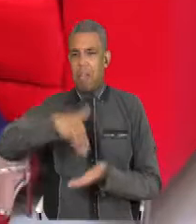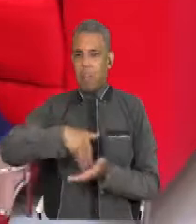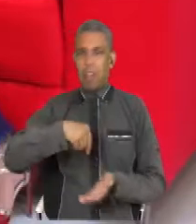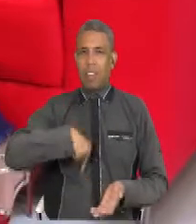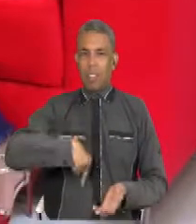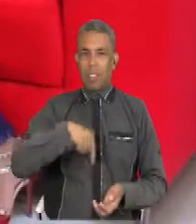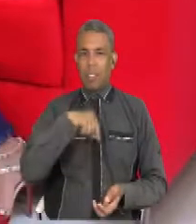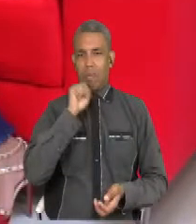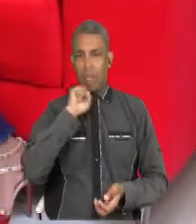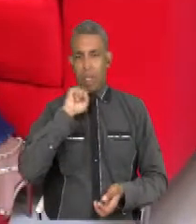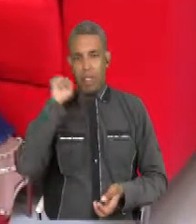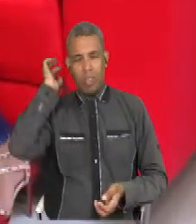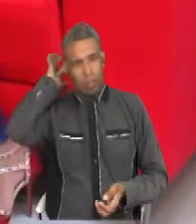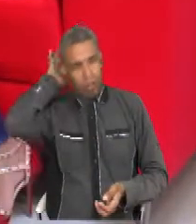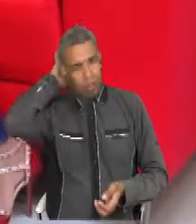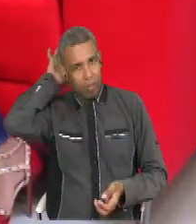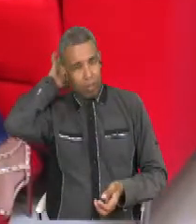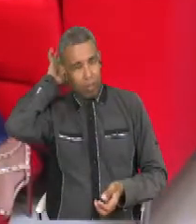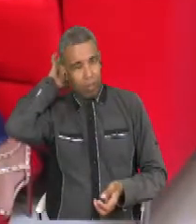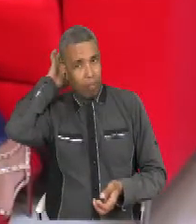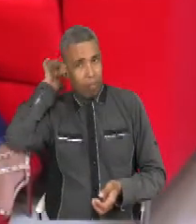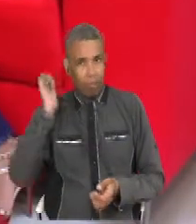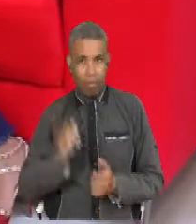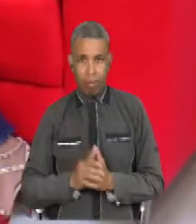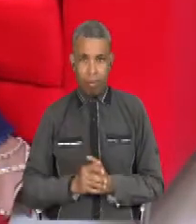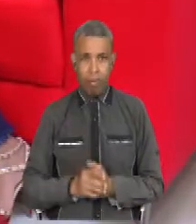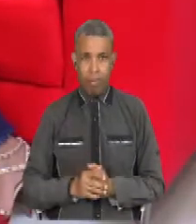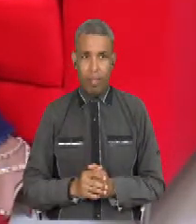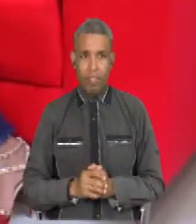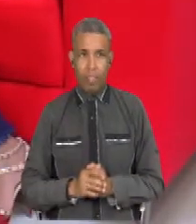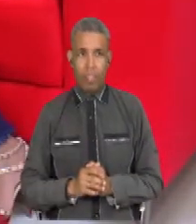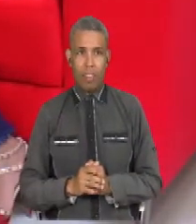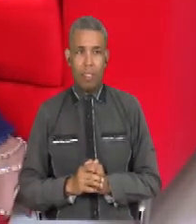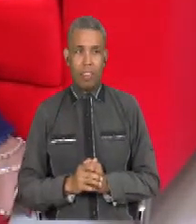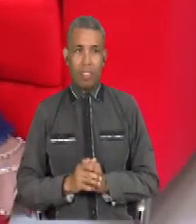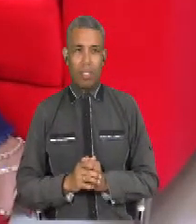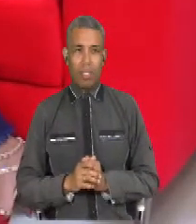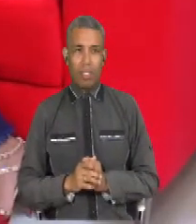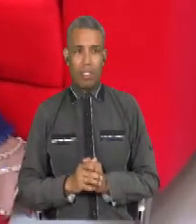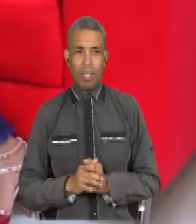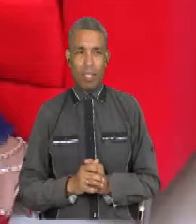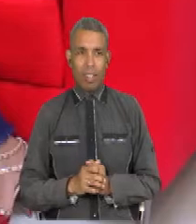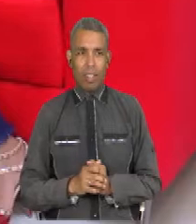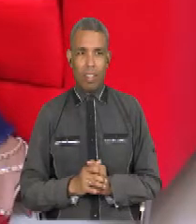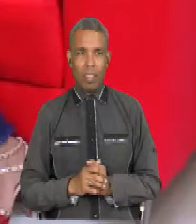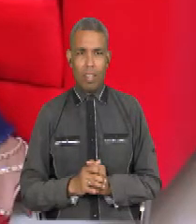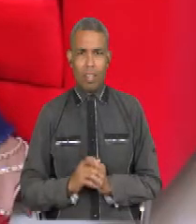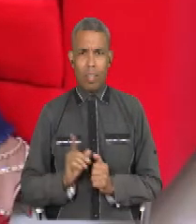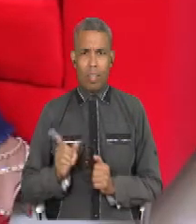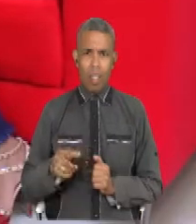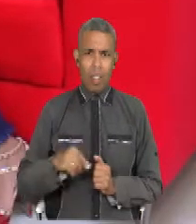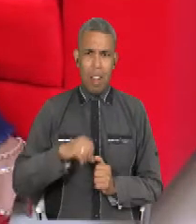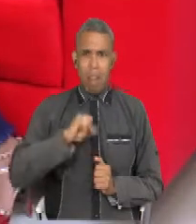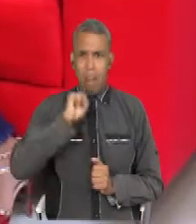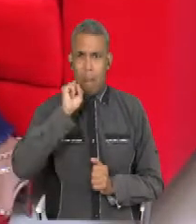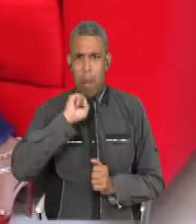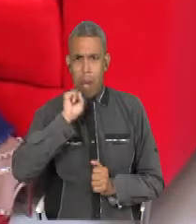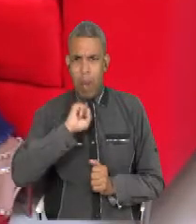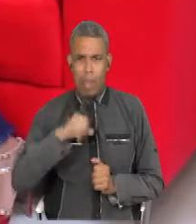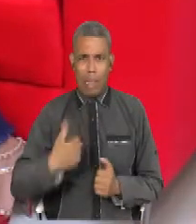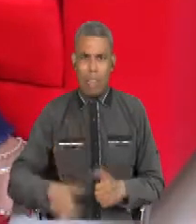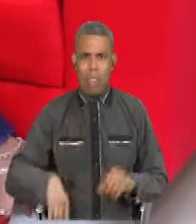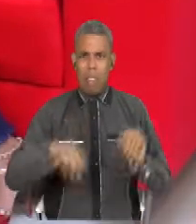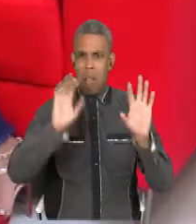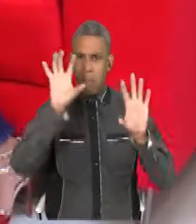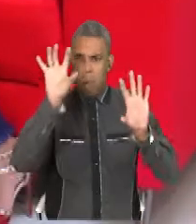Bueno, un barranqueño de talla internacional que ha llevado su música, que ha llevado su talento a diferentes